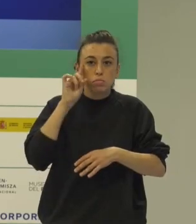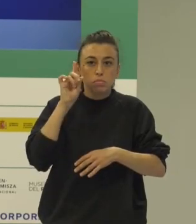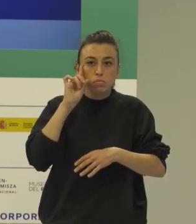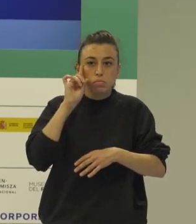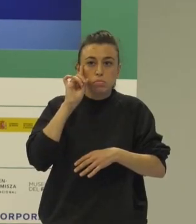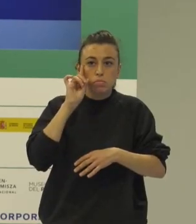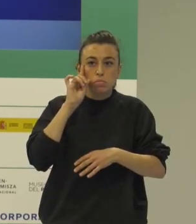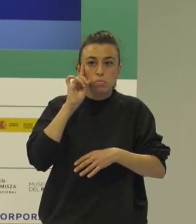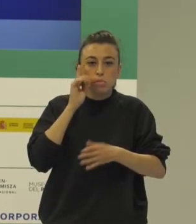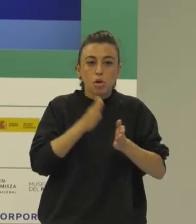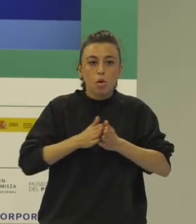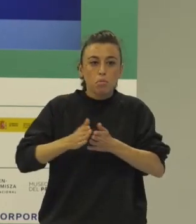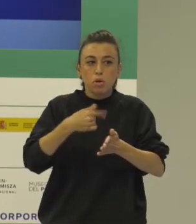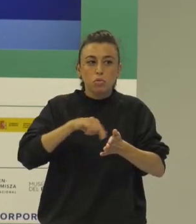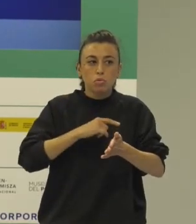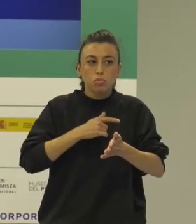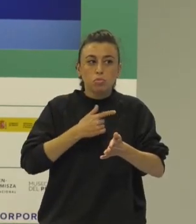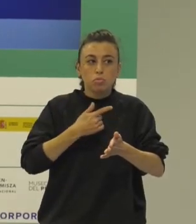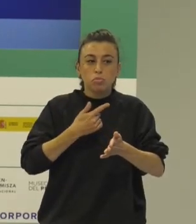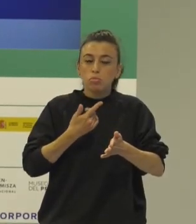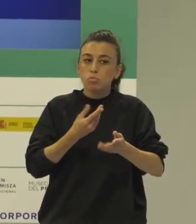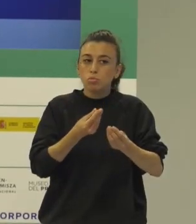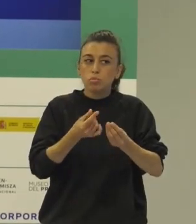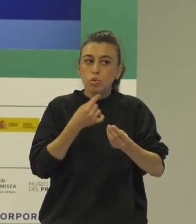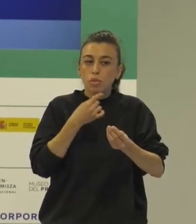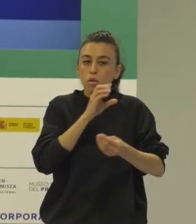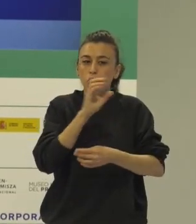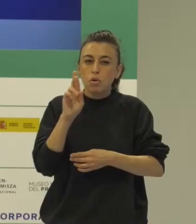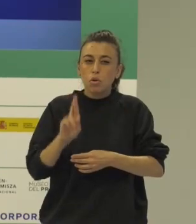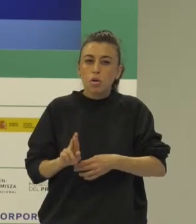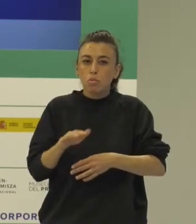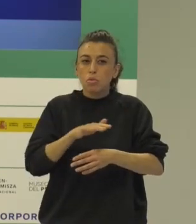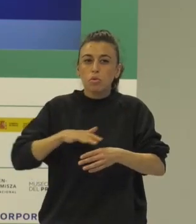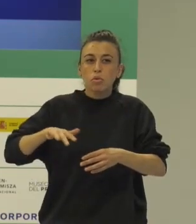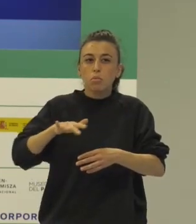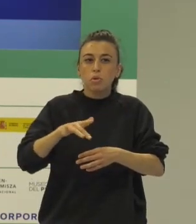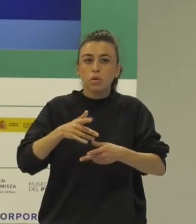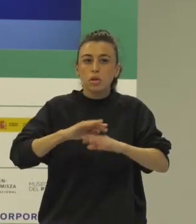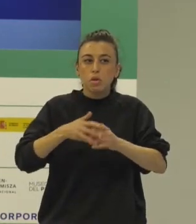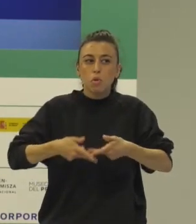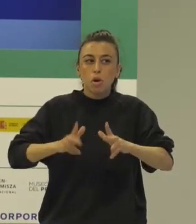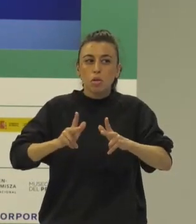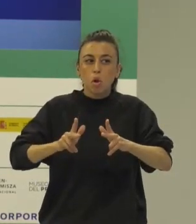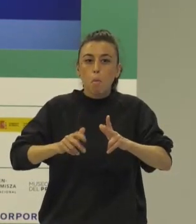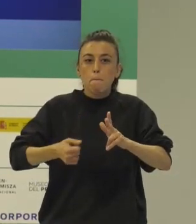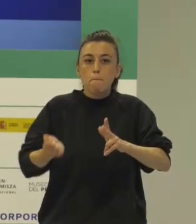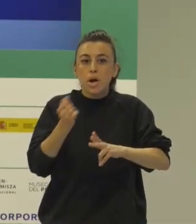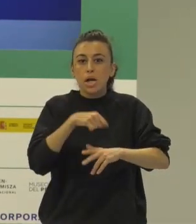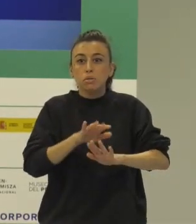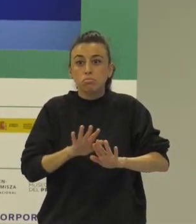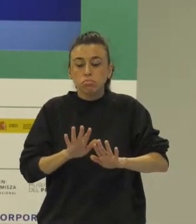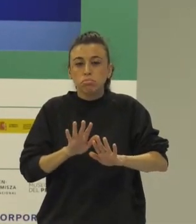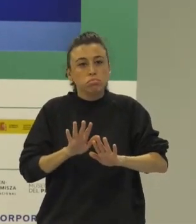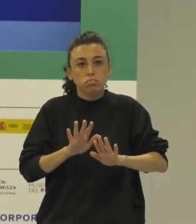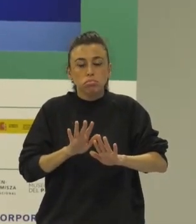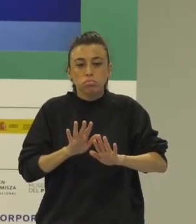muchos de nuestros colegas había visto como Costa Rica una posibilidad de ir a un espacio democrático, un poco más democrático, pero ya